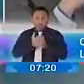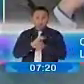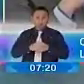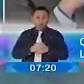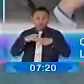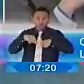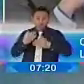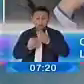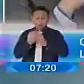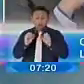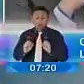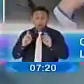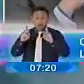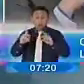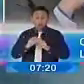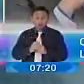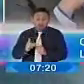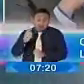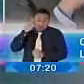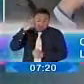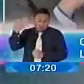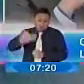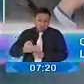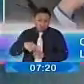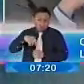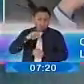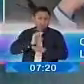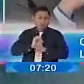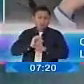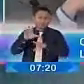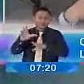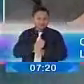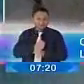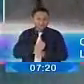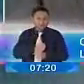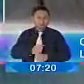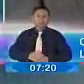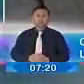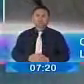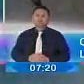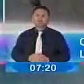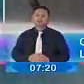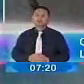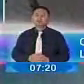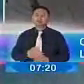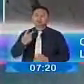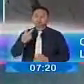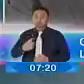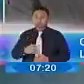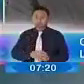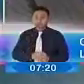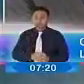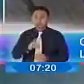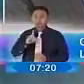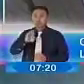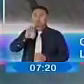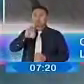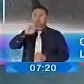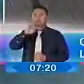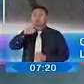esta nueva oportunidad que creo y estoy seguro el Ecuador la debe tomar y la va a tomar. Y también se amplían las inversiones del BID. ¿Cómo